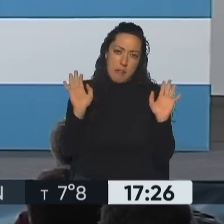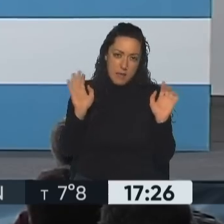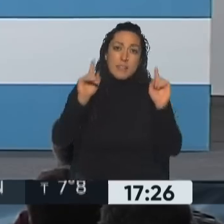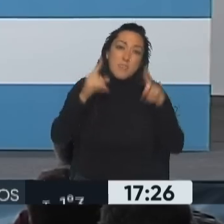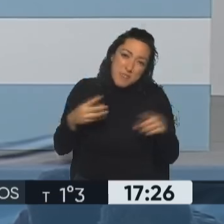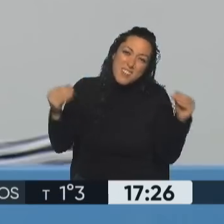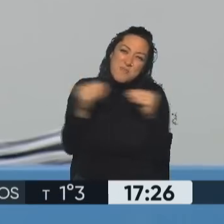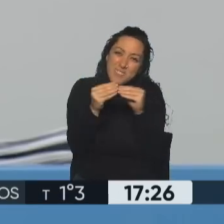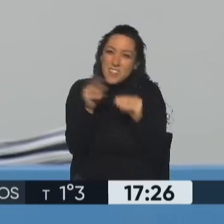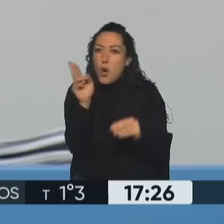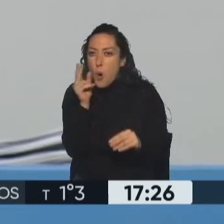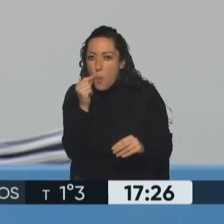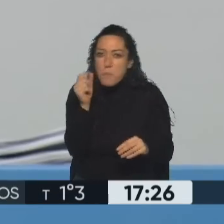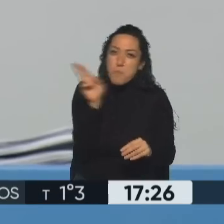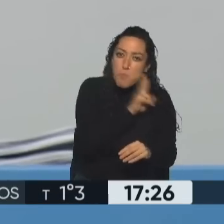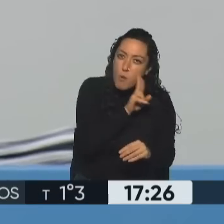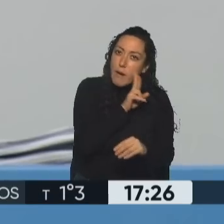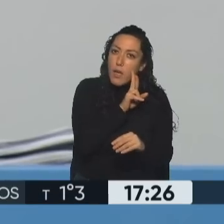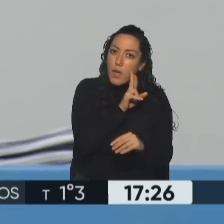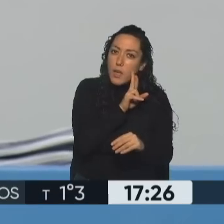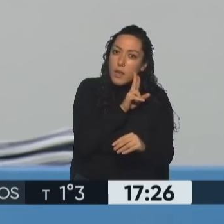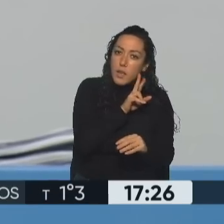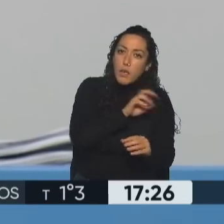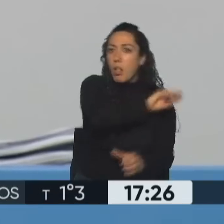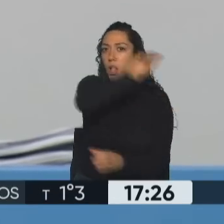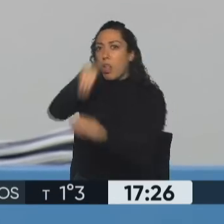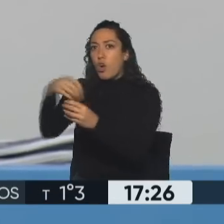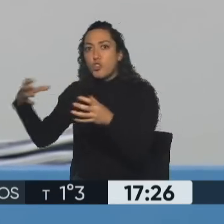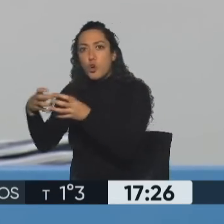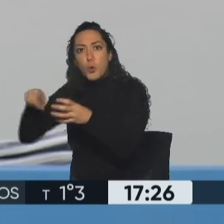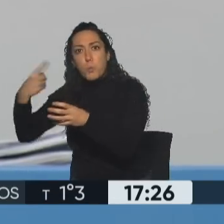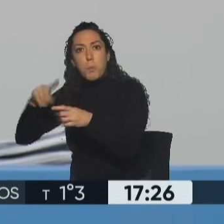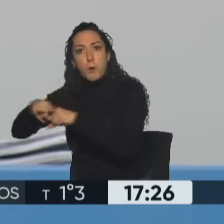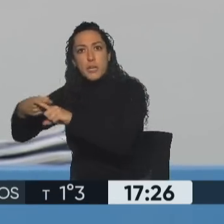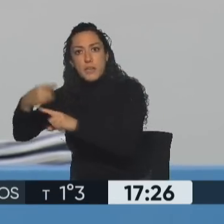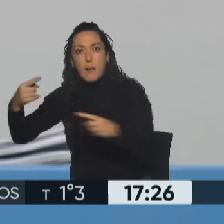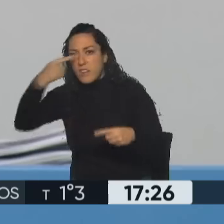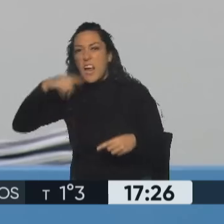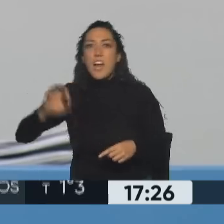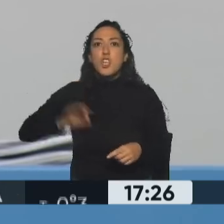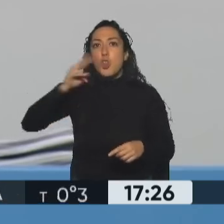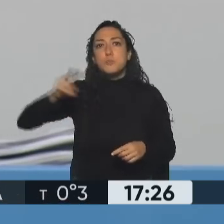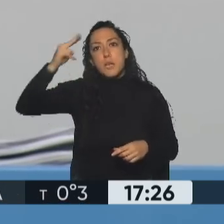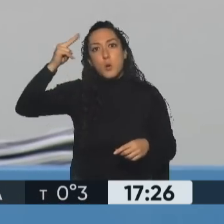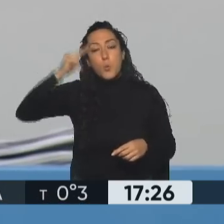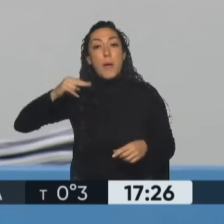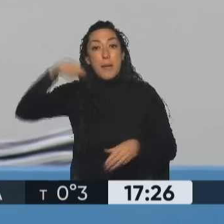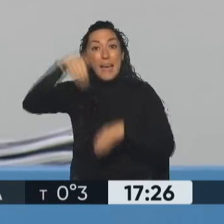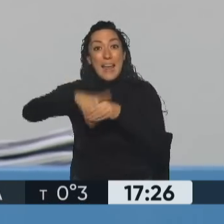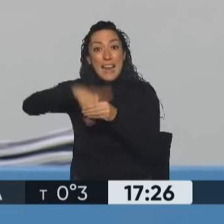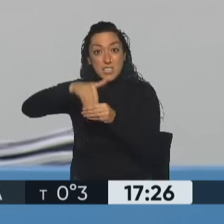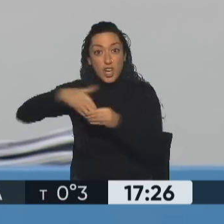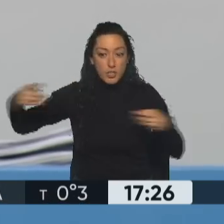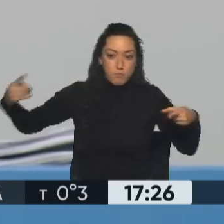compañeros y compañeras de nuestro propio bloque que se fueron a otro bloque y que después nos enfrentaron en las elecciones del 2009 y más tarde en las del